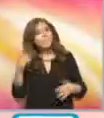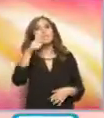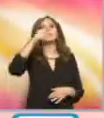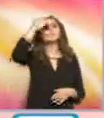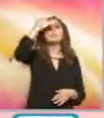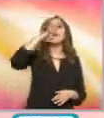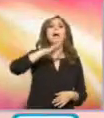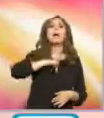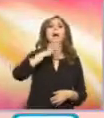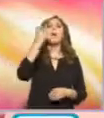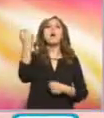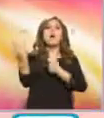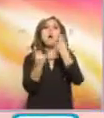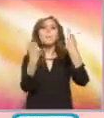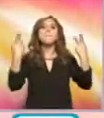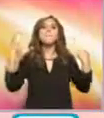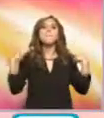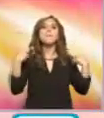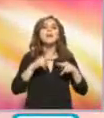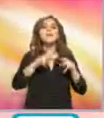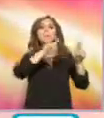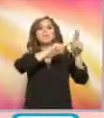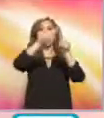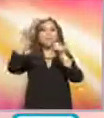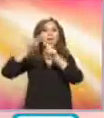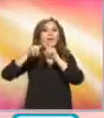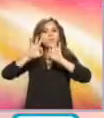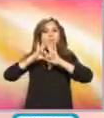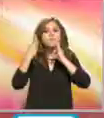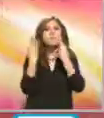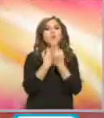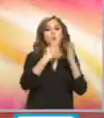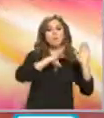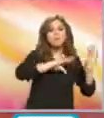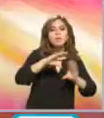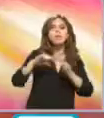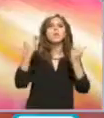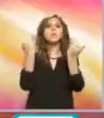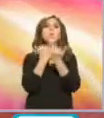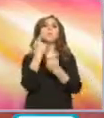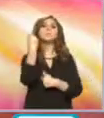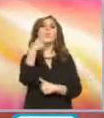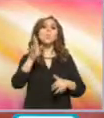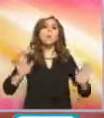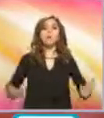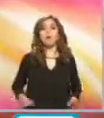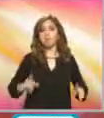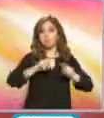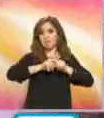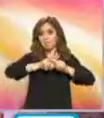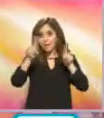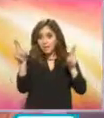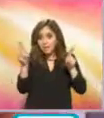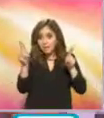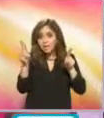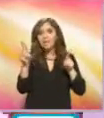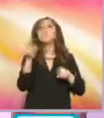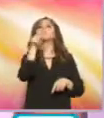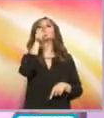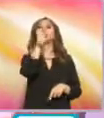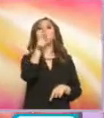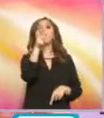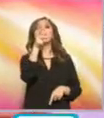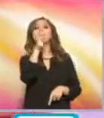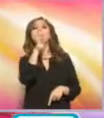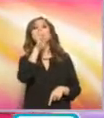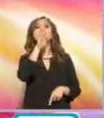claro, de todas formas, de todas personalidades. Pero siempre tienes que considerar que tu hijo tiene que aprender de cada uno de ellos lo que